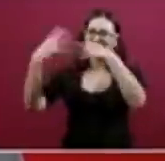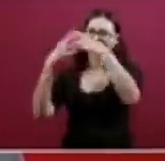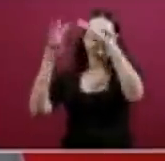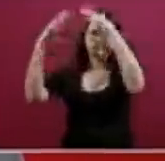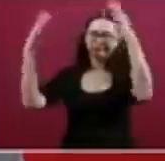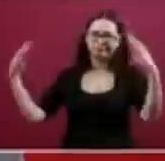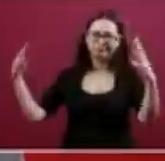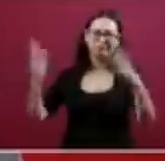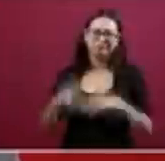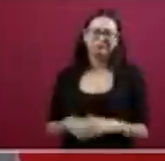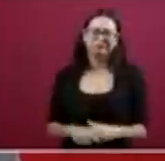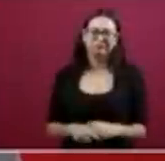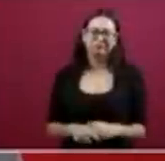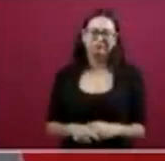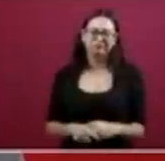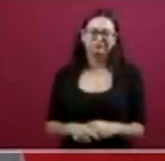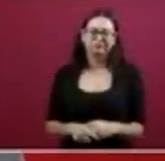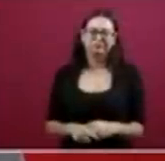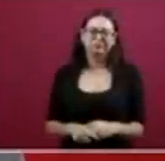y